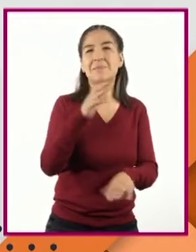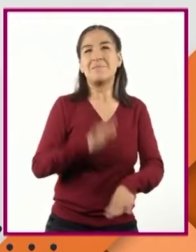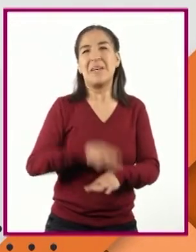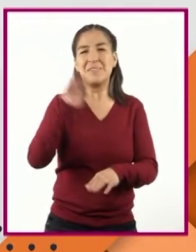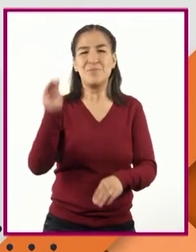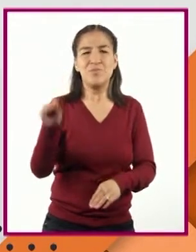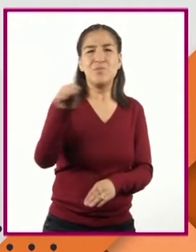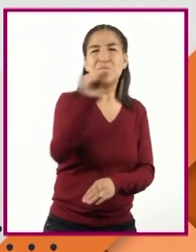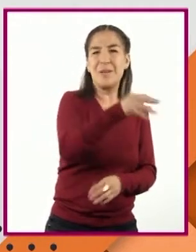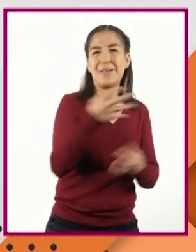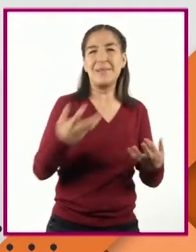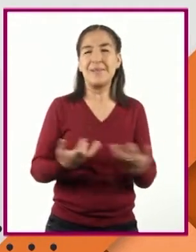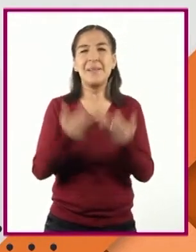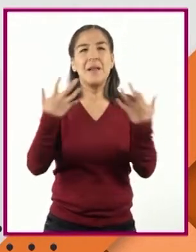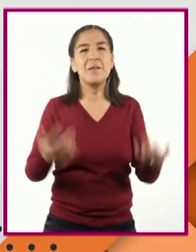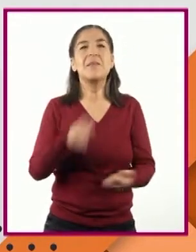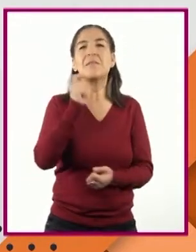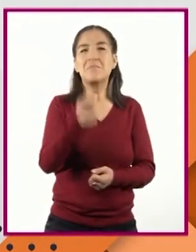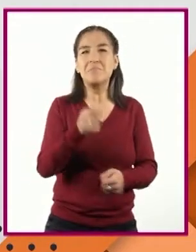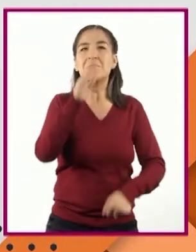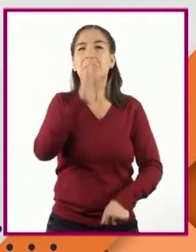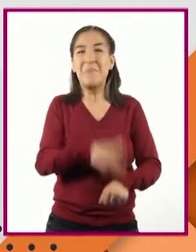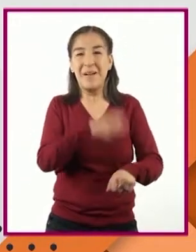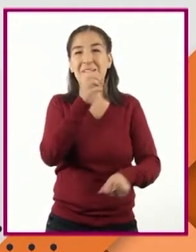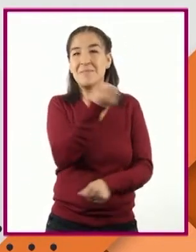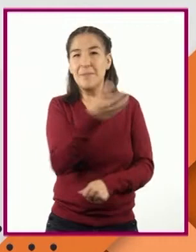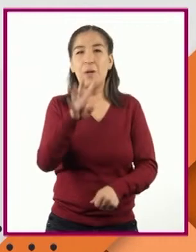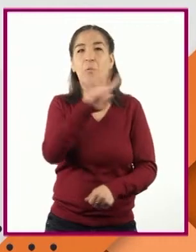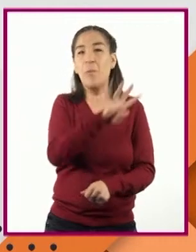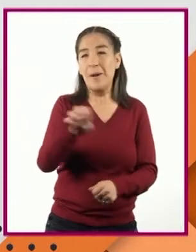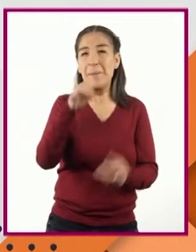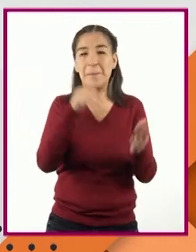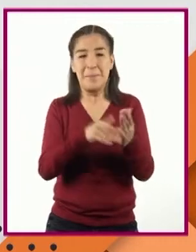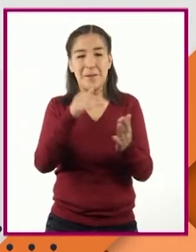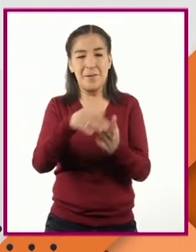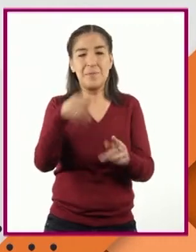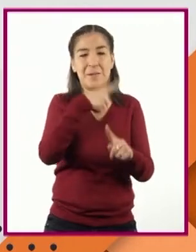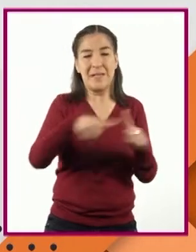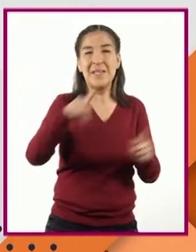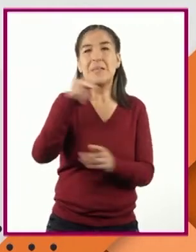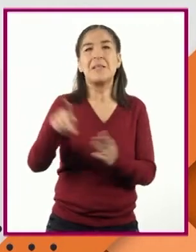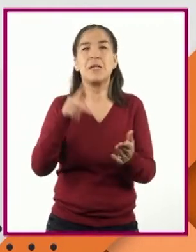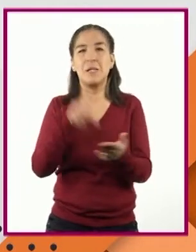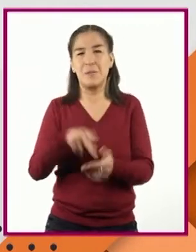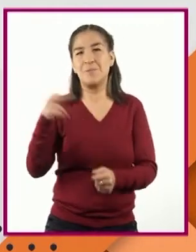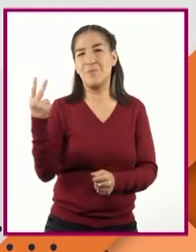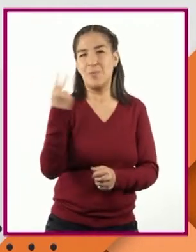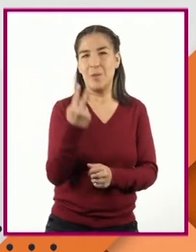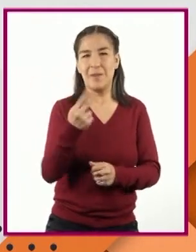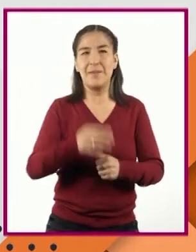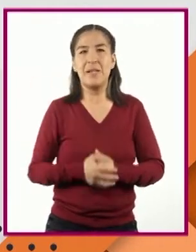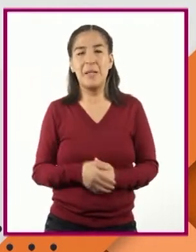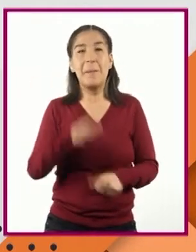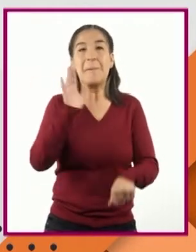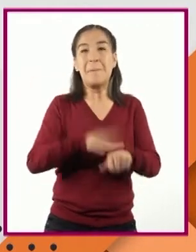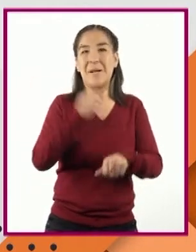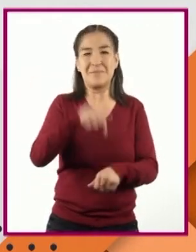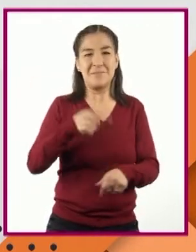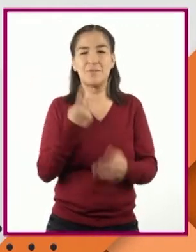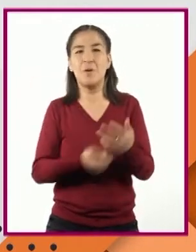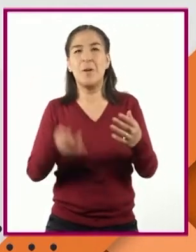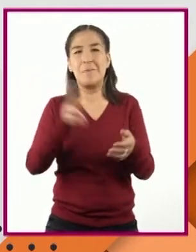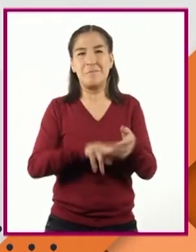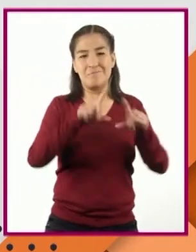extensión territorial, llegando a tener más de 4,5 millones de kilómetros cuadrados, más del doble de nuestro